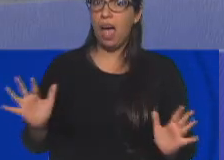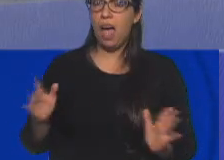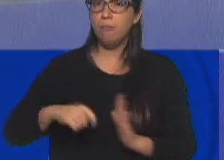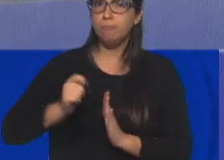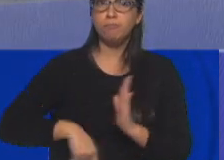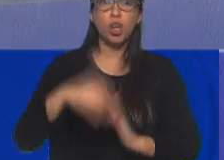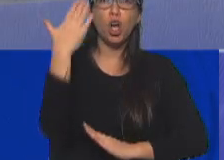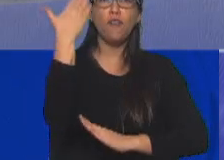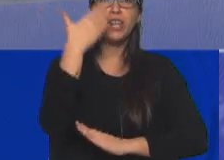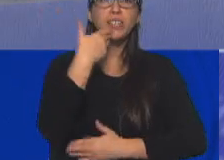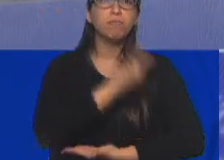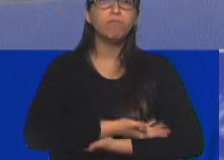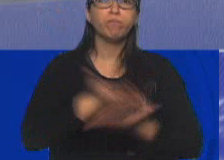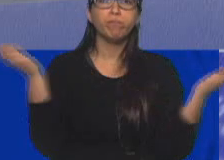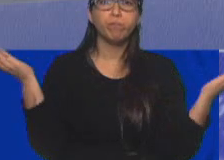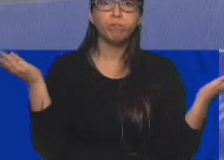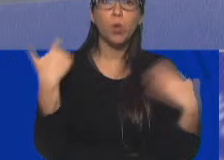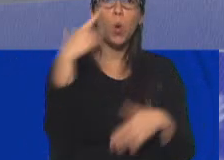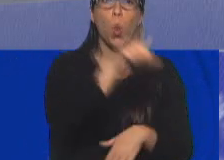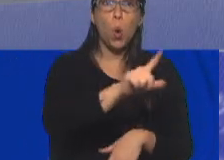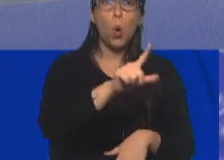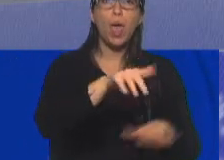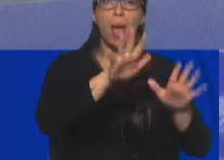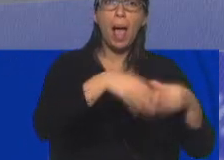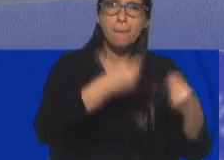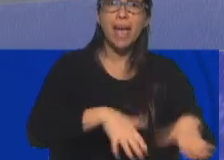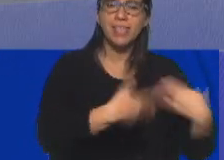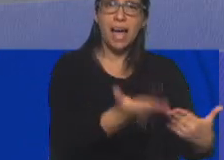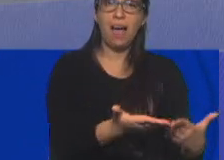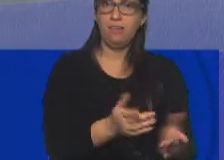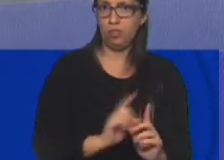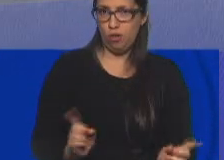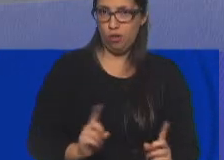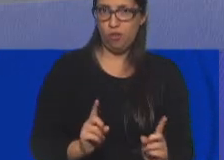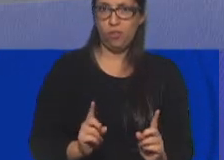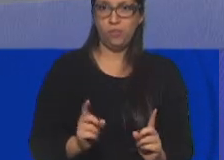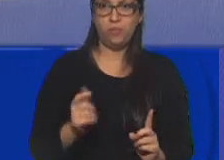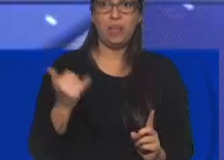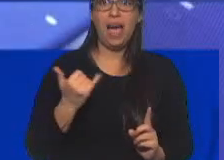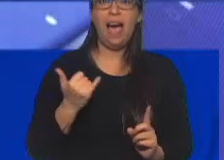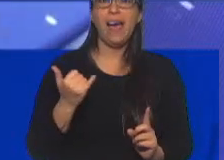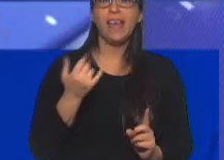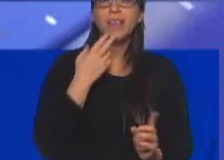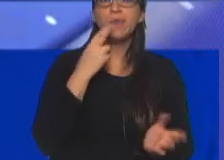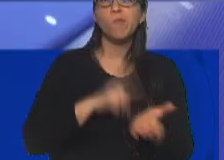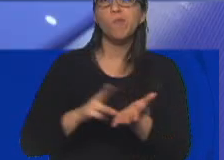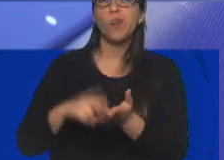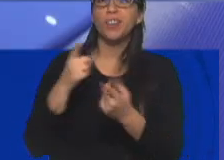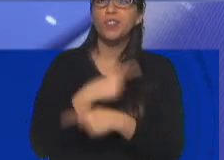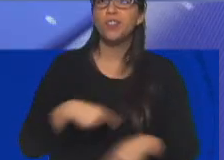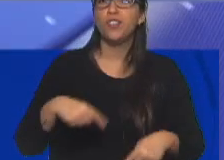conferencia de prensa se anuncia, el lunes ya hay un acuerdo. No es tan así. Hay un conjunto de posiciones arancelarias que